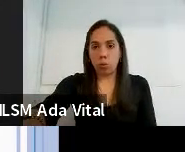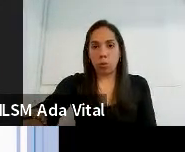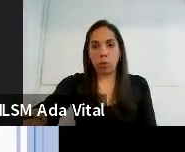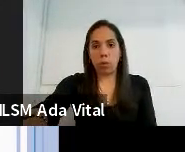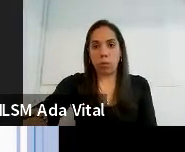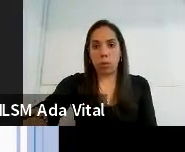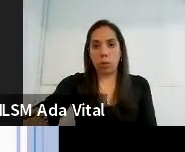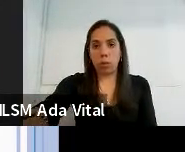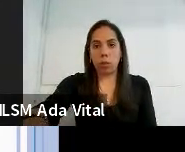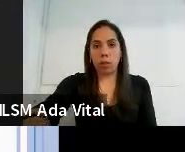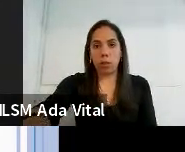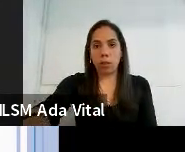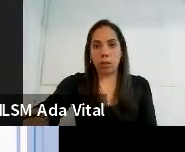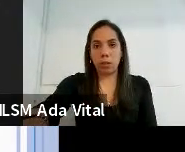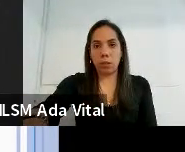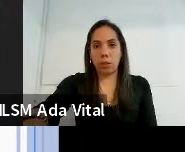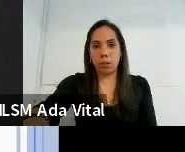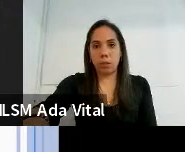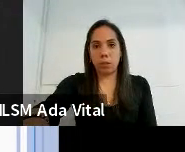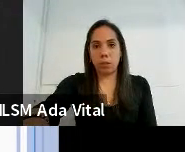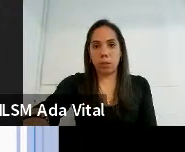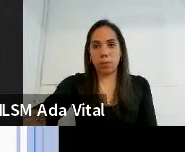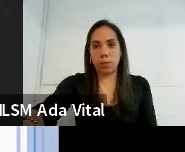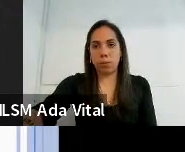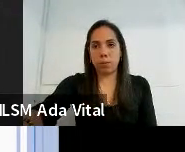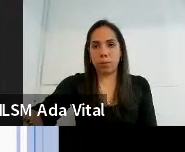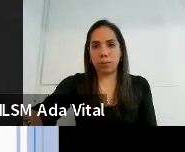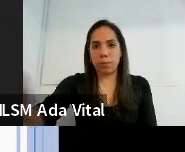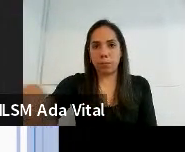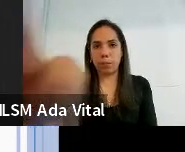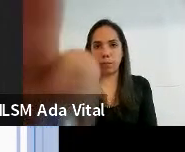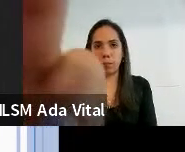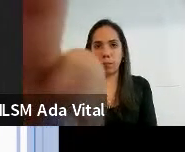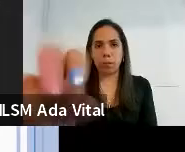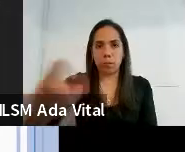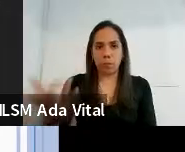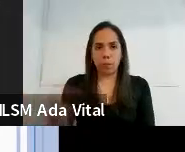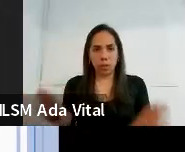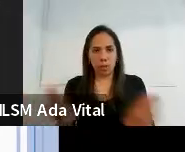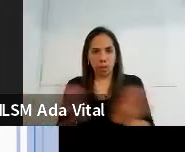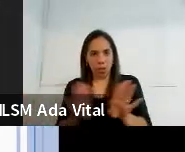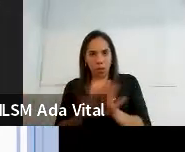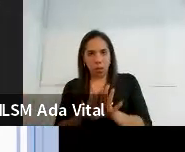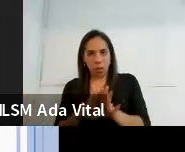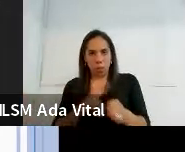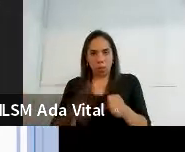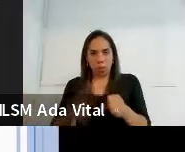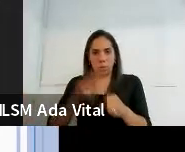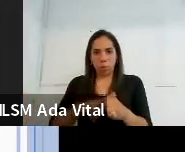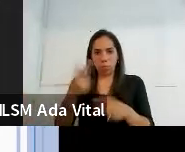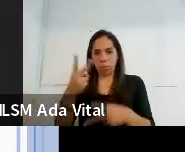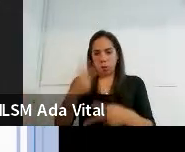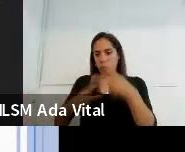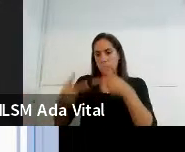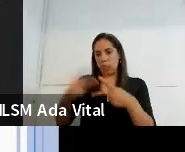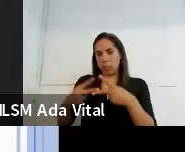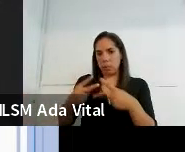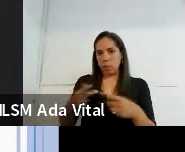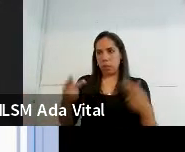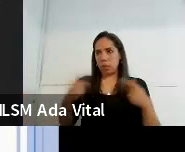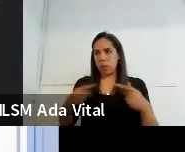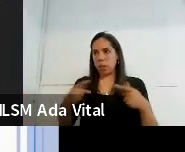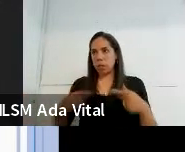de las características que diferencian entre la hospitalización y la no hospitalización, ¿sí? Ahora, la